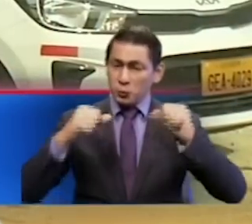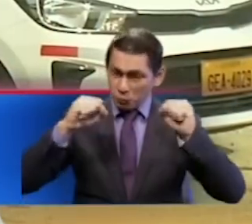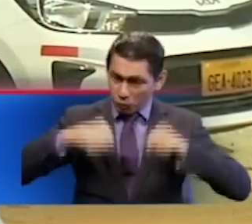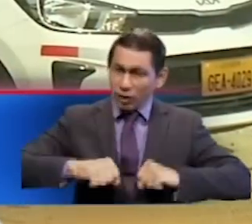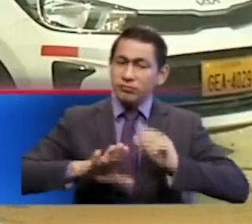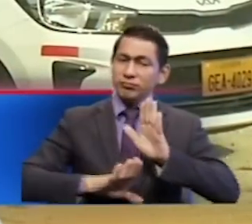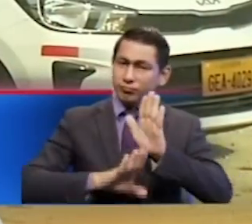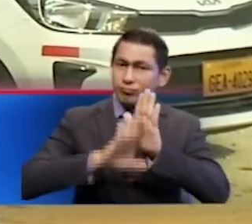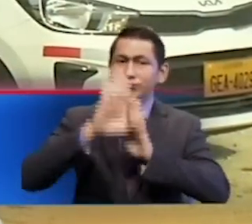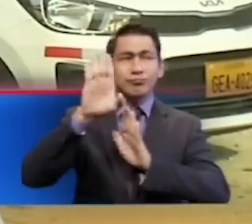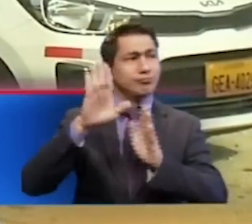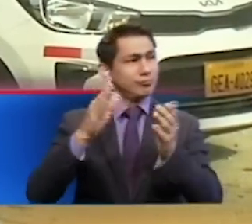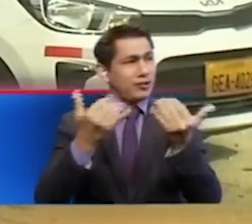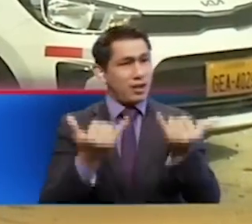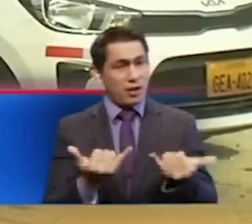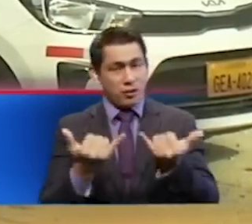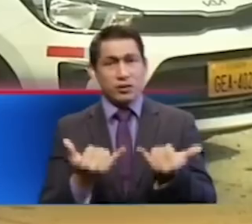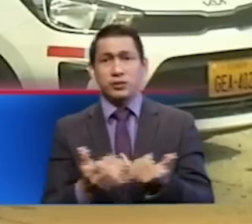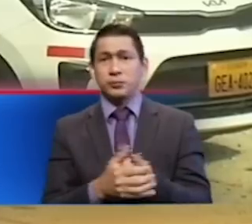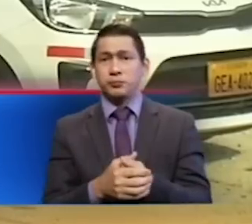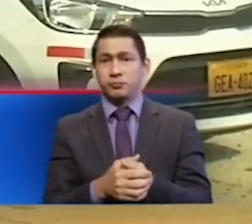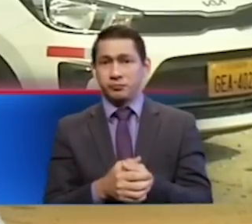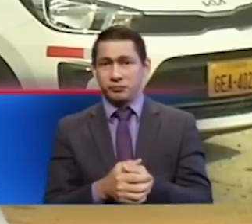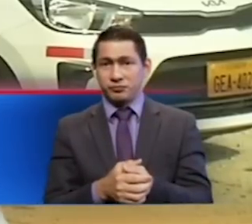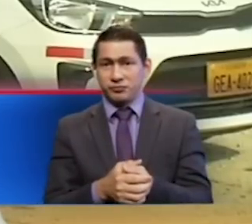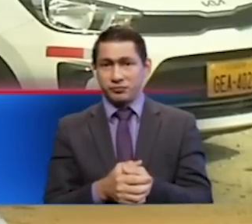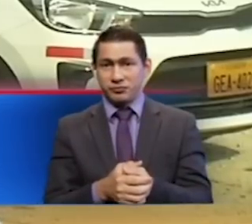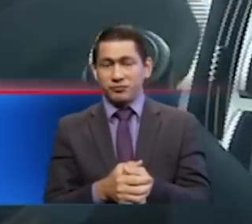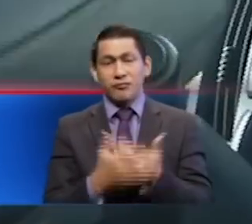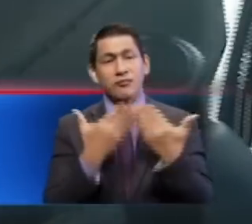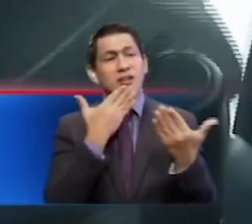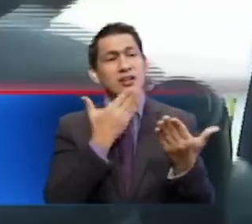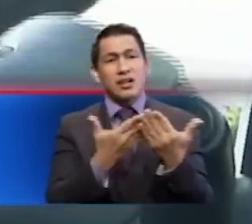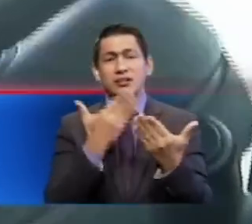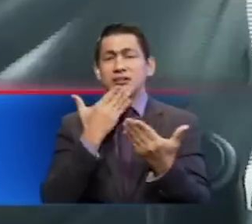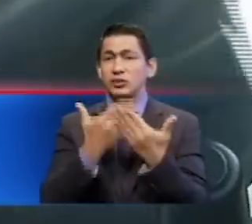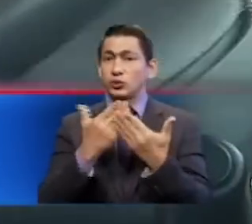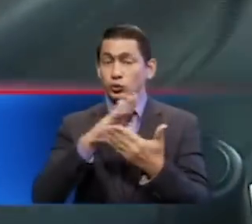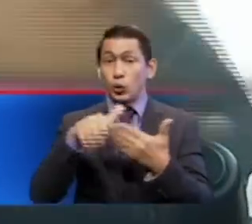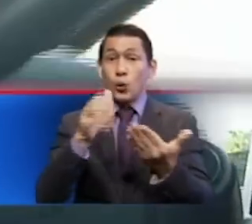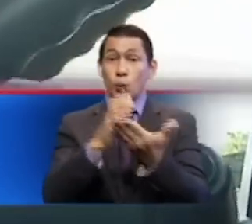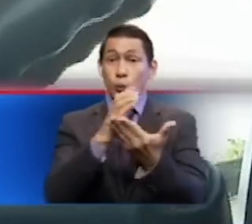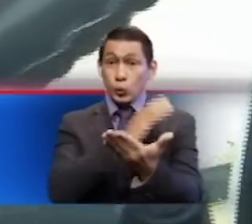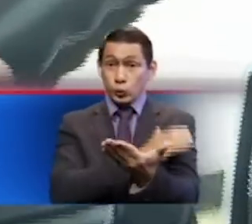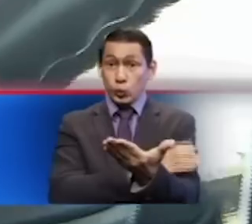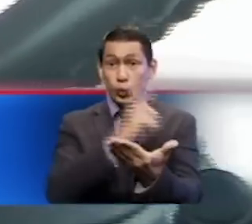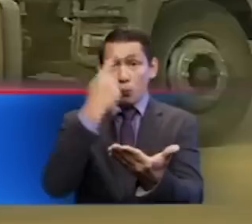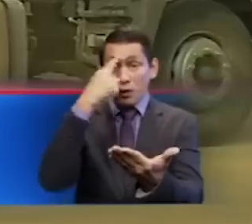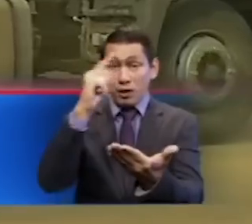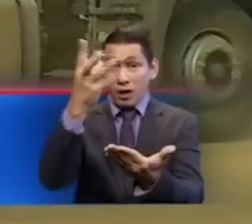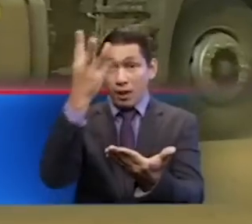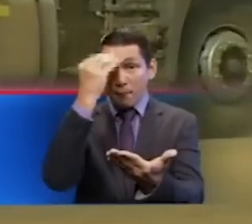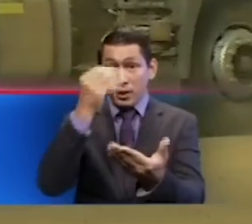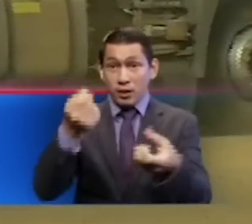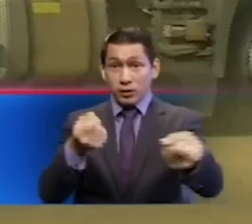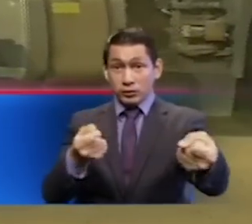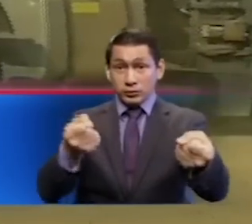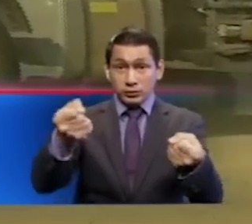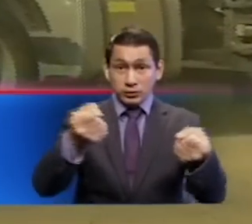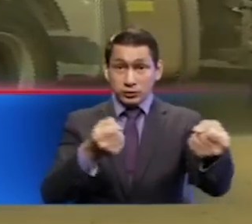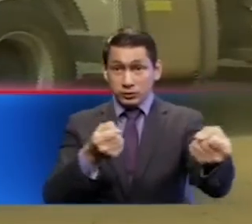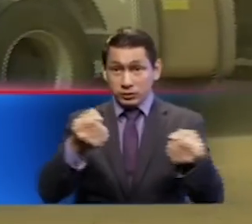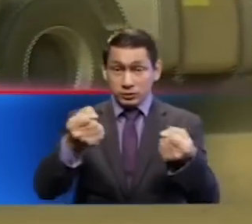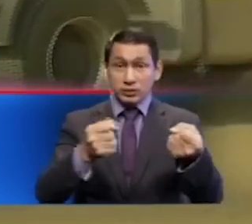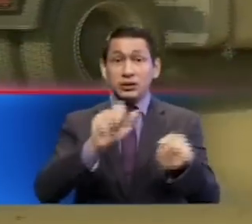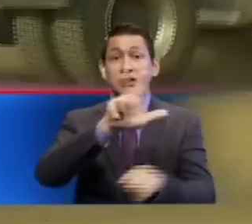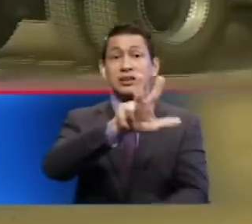salir adelante y con esto las agradezco a todos. El curso para operar transporte y maquinaria pesada es de 320